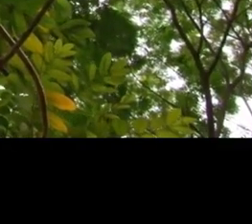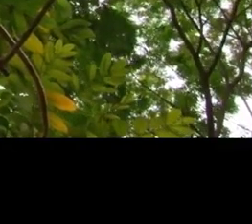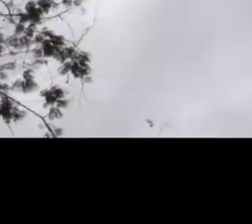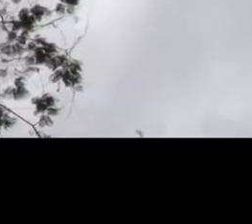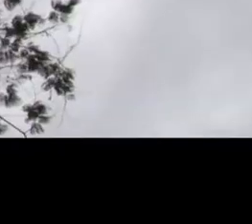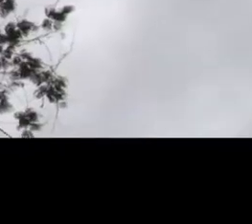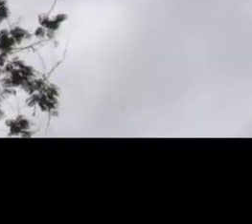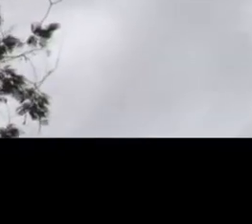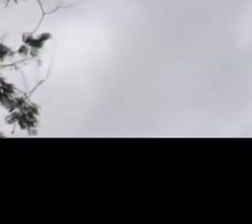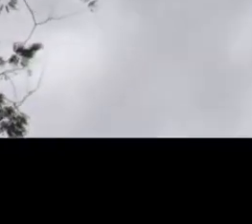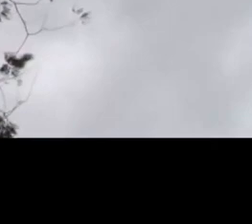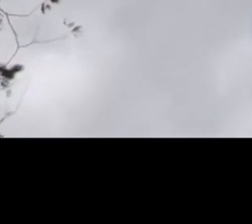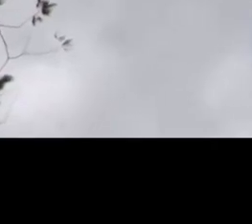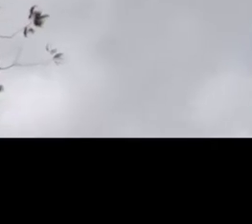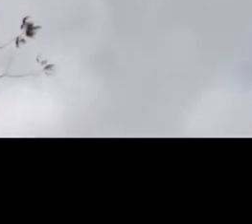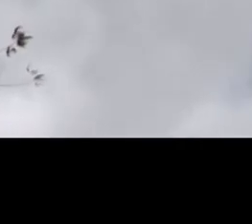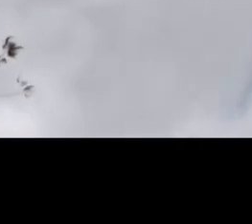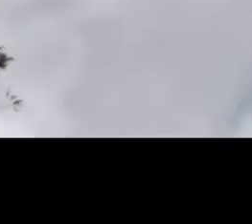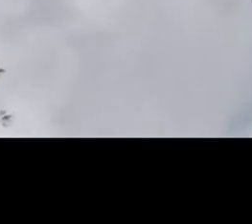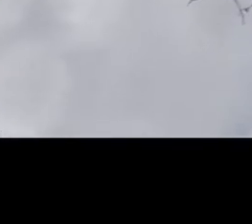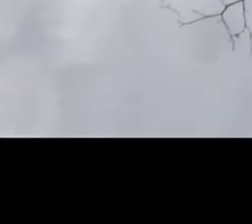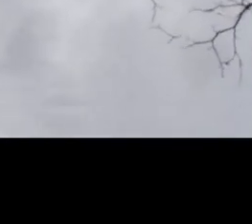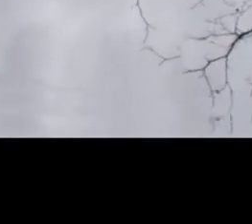mañana a 5 de la tarde.